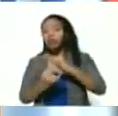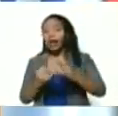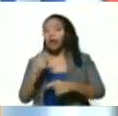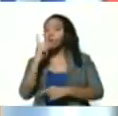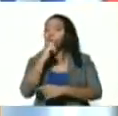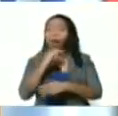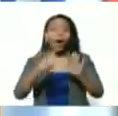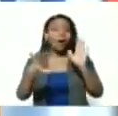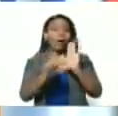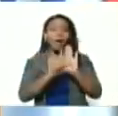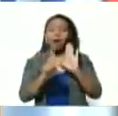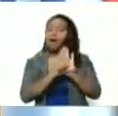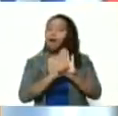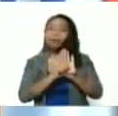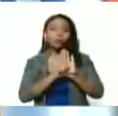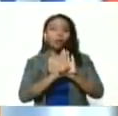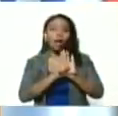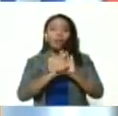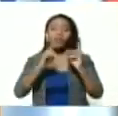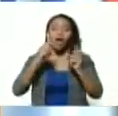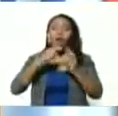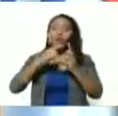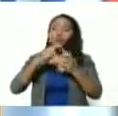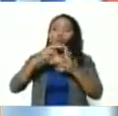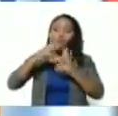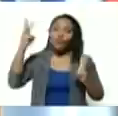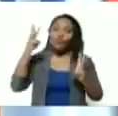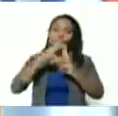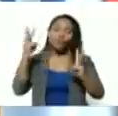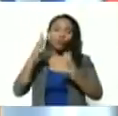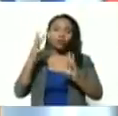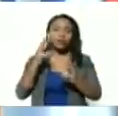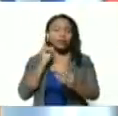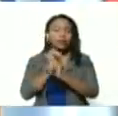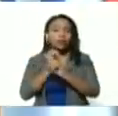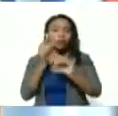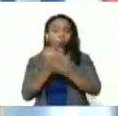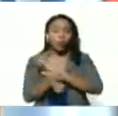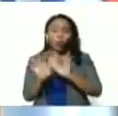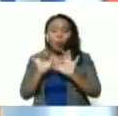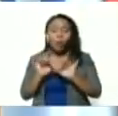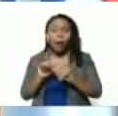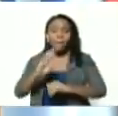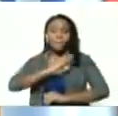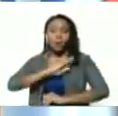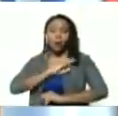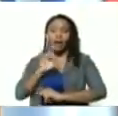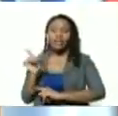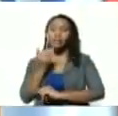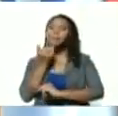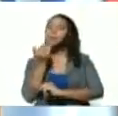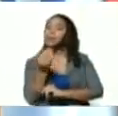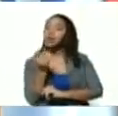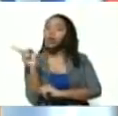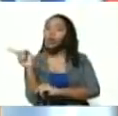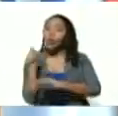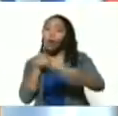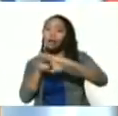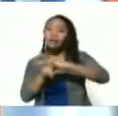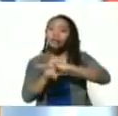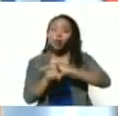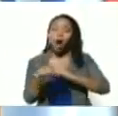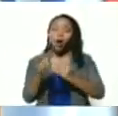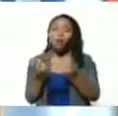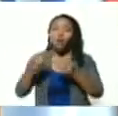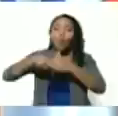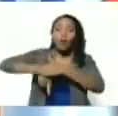ilegal de un software en una computadora del ente que les permitía tener acceso a